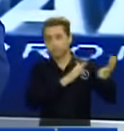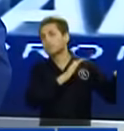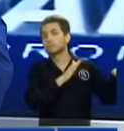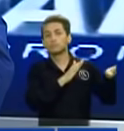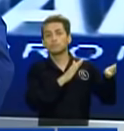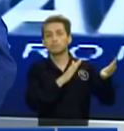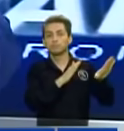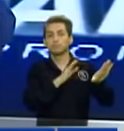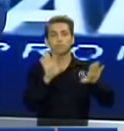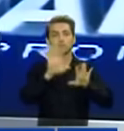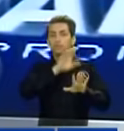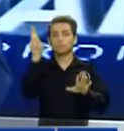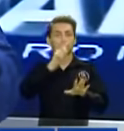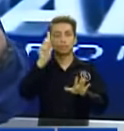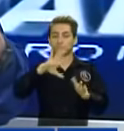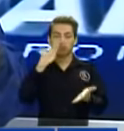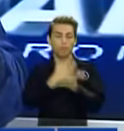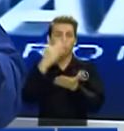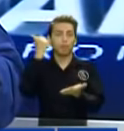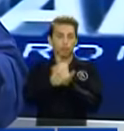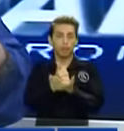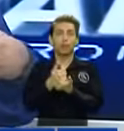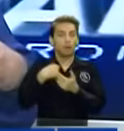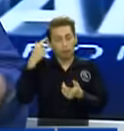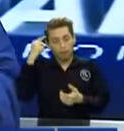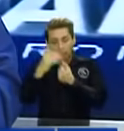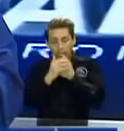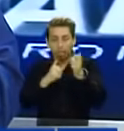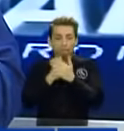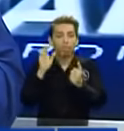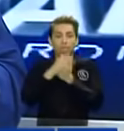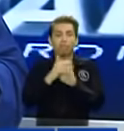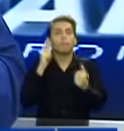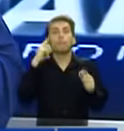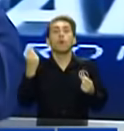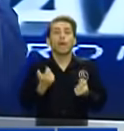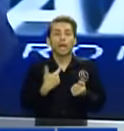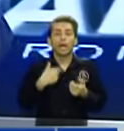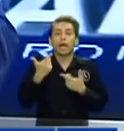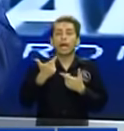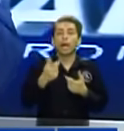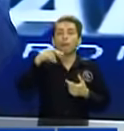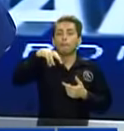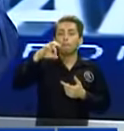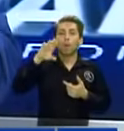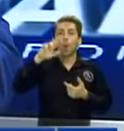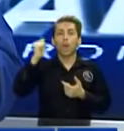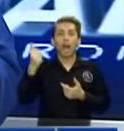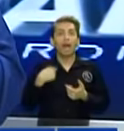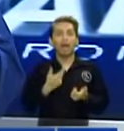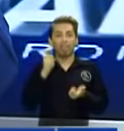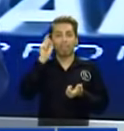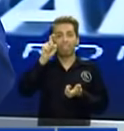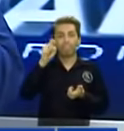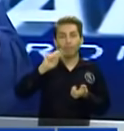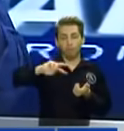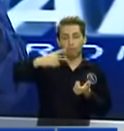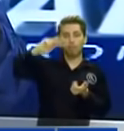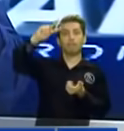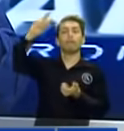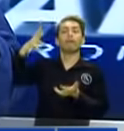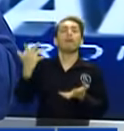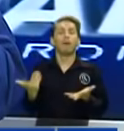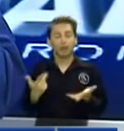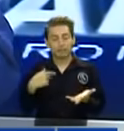la gente no tiene cómo pagar, preocupados de que puede haber mora y que después le van a cortar los servicios y esto se vuelve una cadena, nosotros